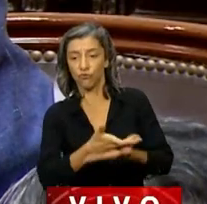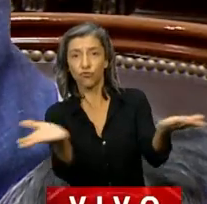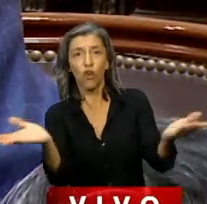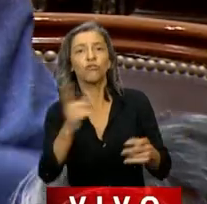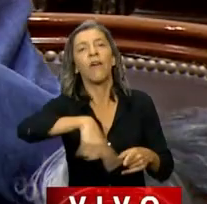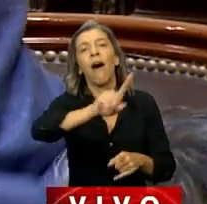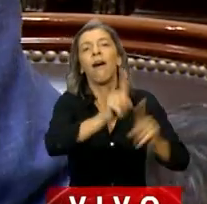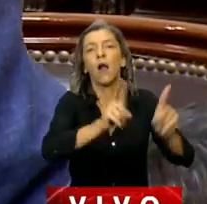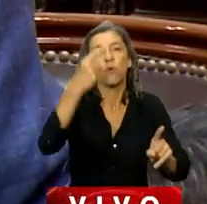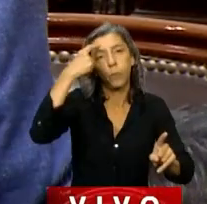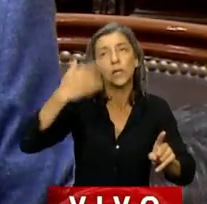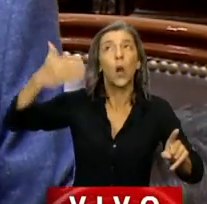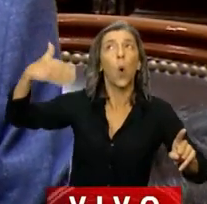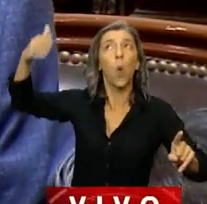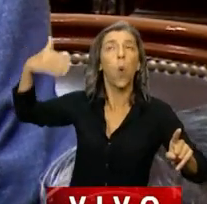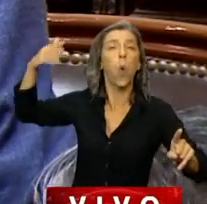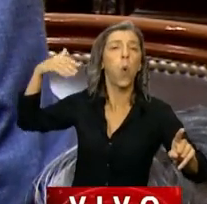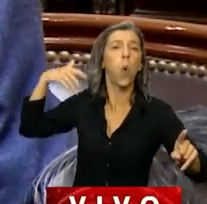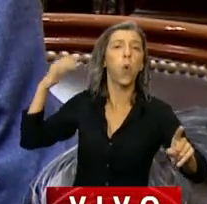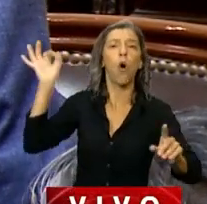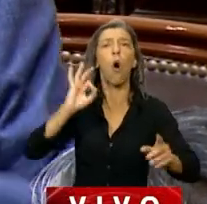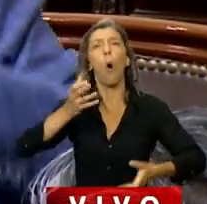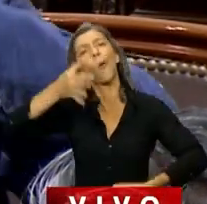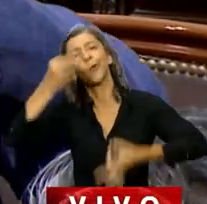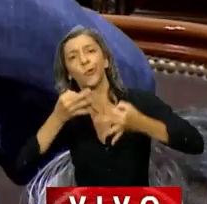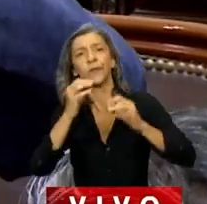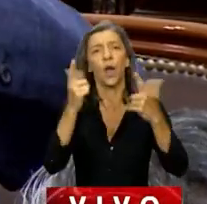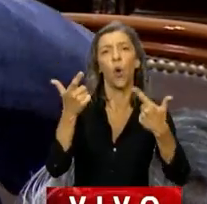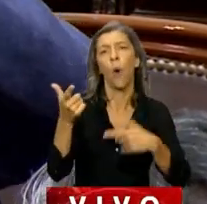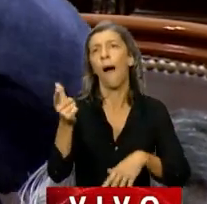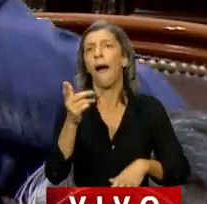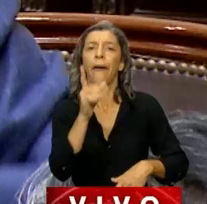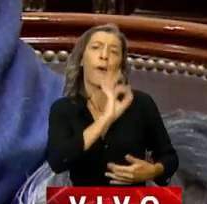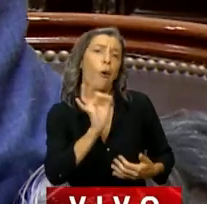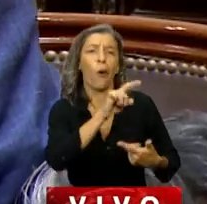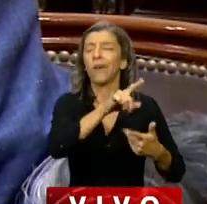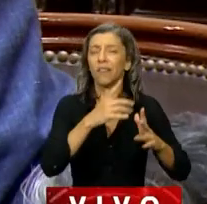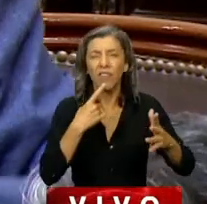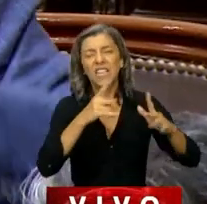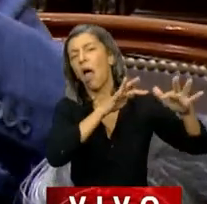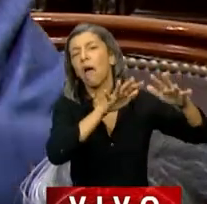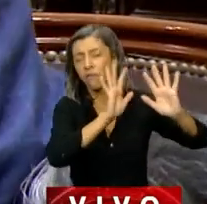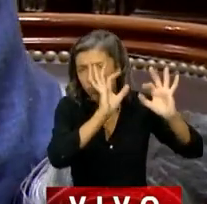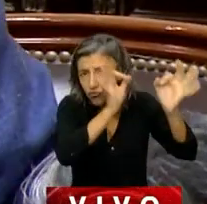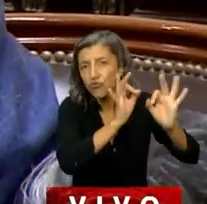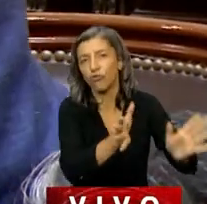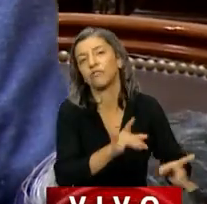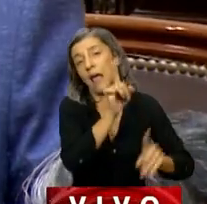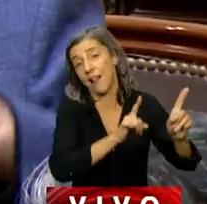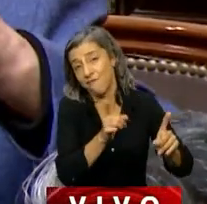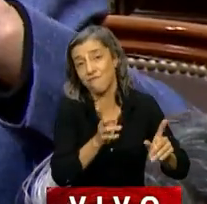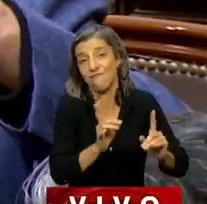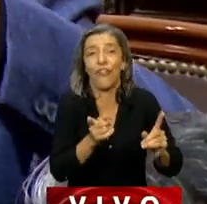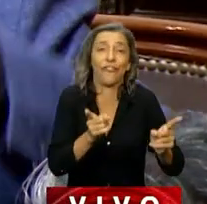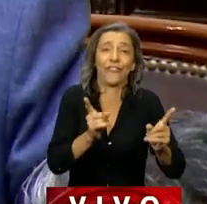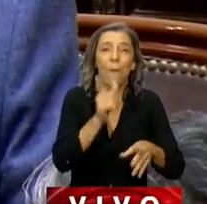tiempos pasados, a los que quieren negar la posibilidad de la justicia, a los que hasta se enorgullecen, como vemos, algún guerrillero decrépito